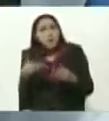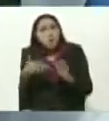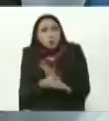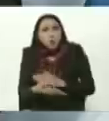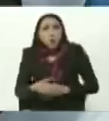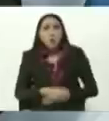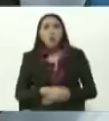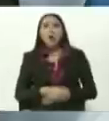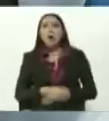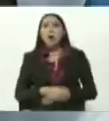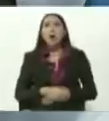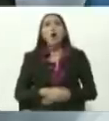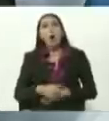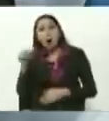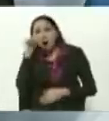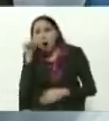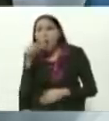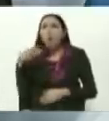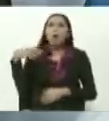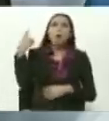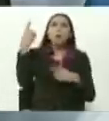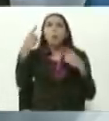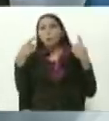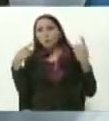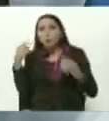bajo los efectos de la droga, del crispy.